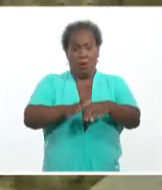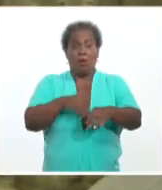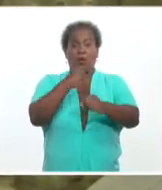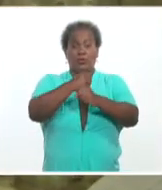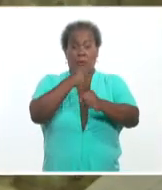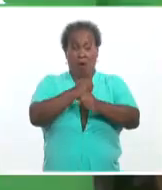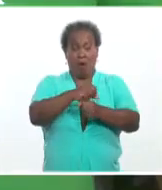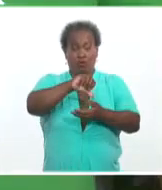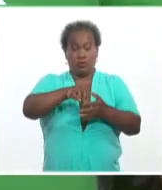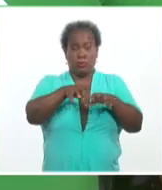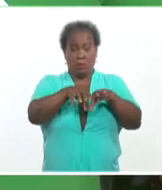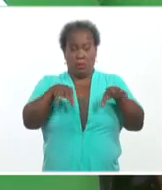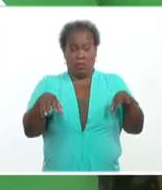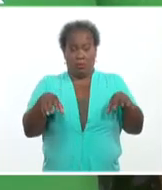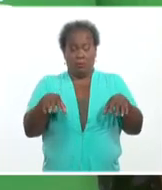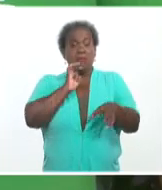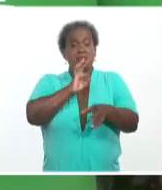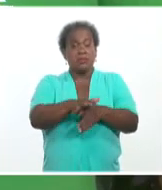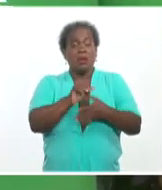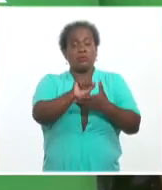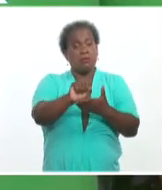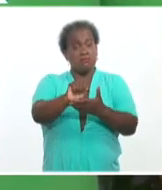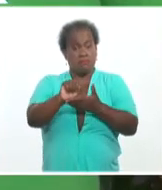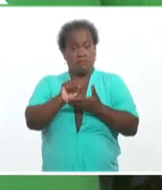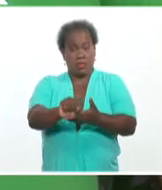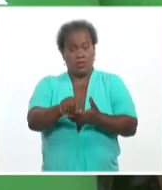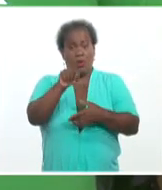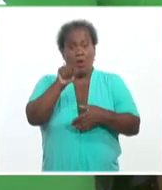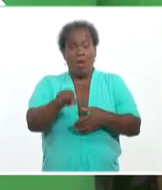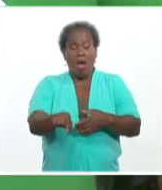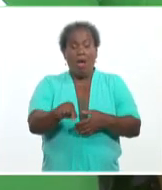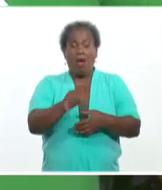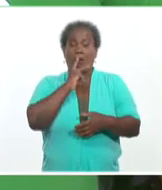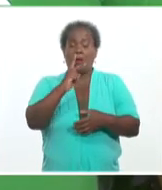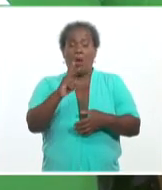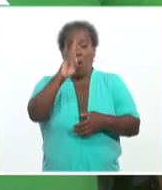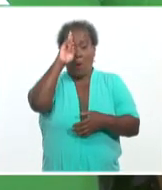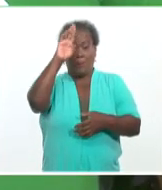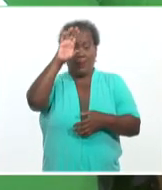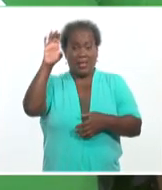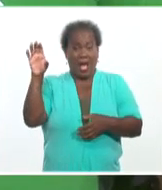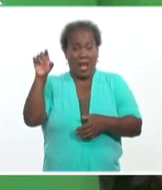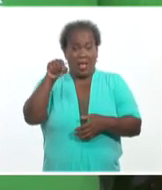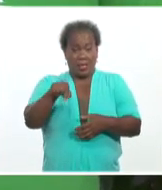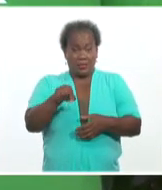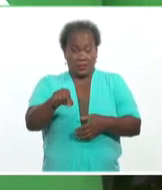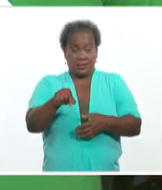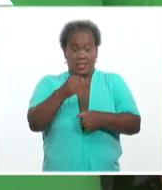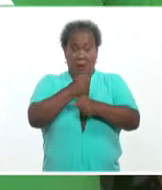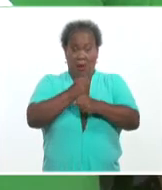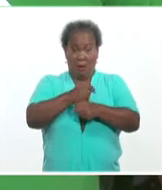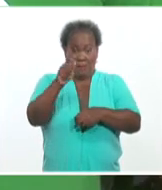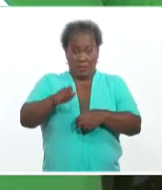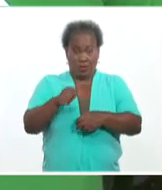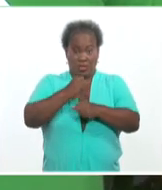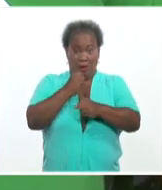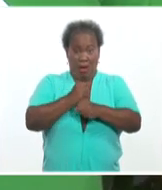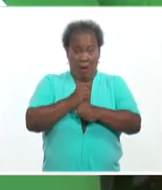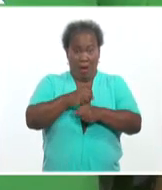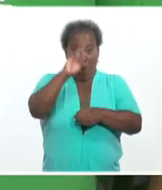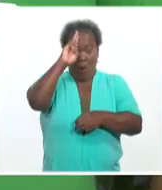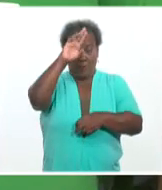aislamiento empezamos a darle servicio a las tripulaciones los diferentes hospitales de la novedad se confeccionó un